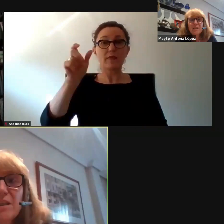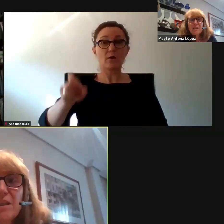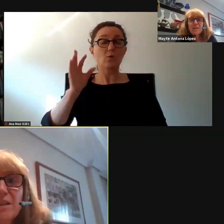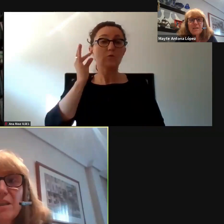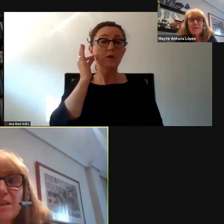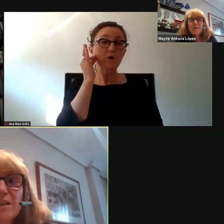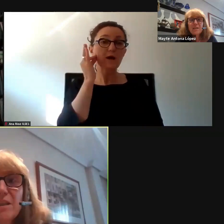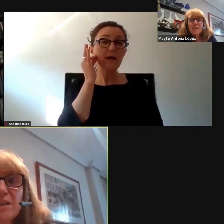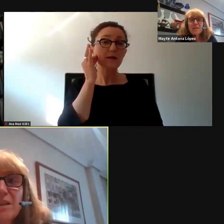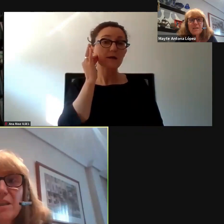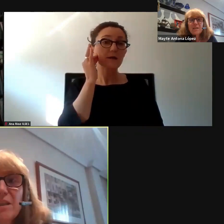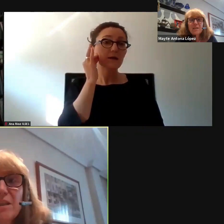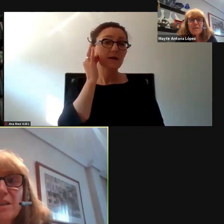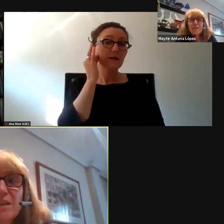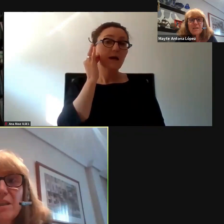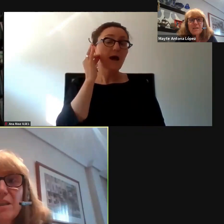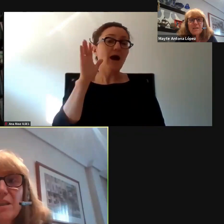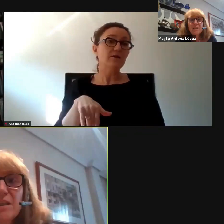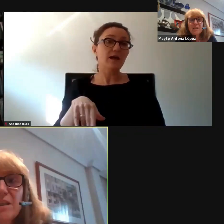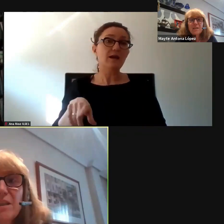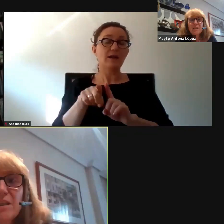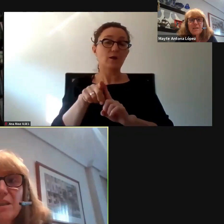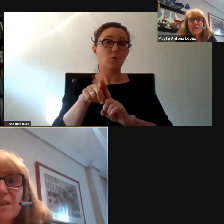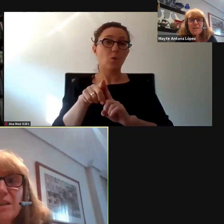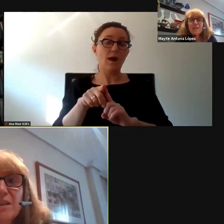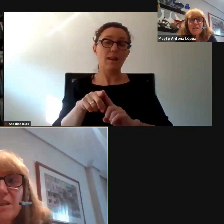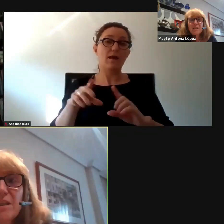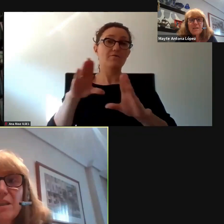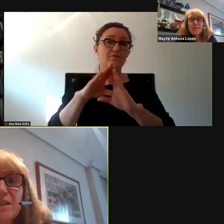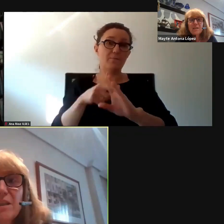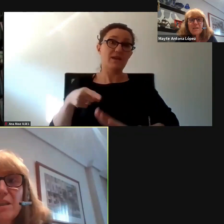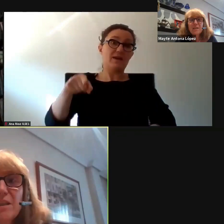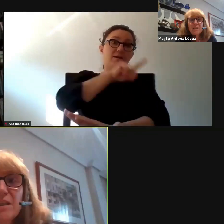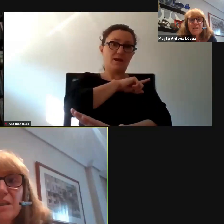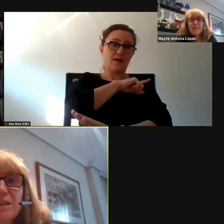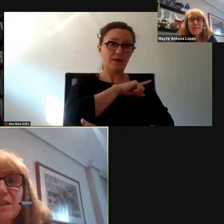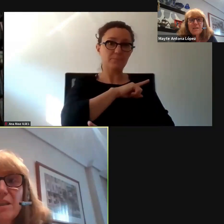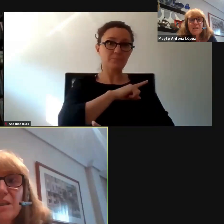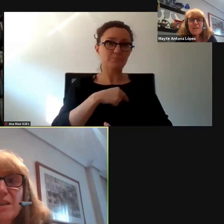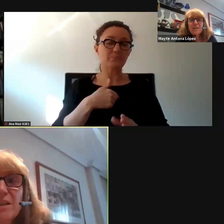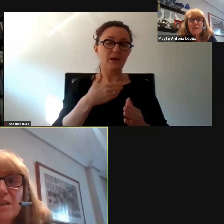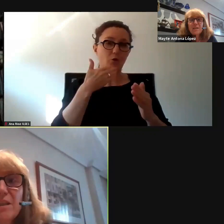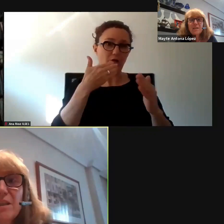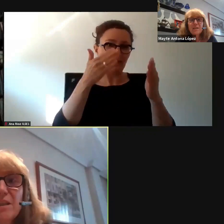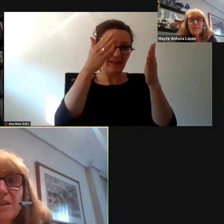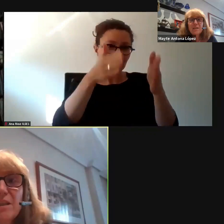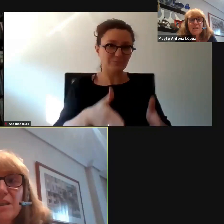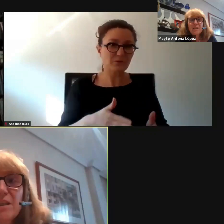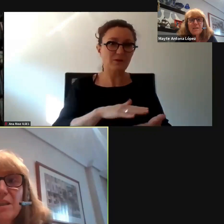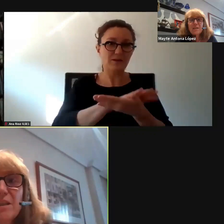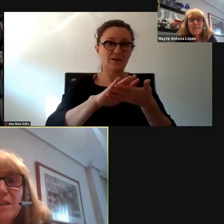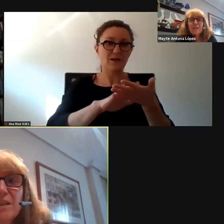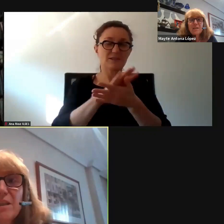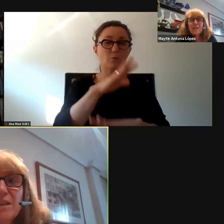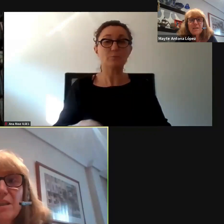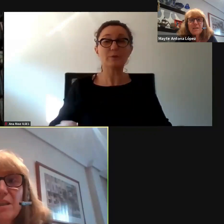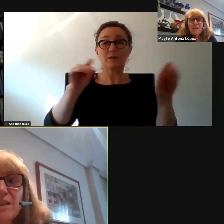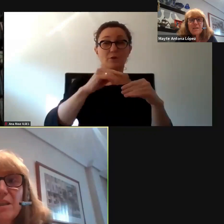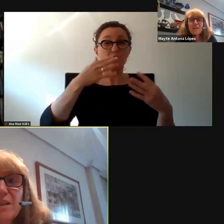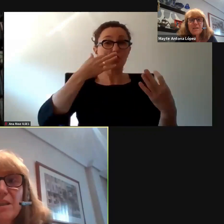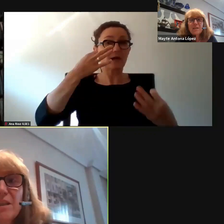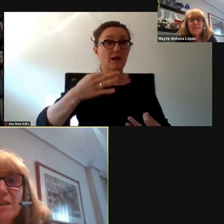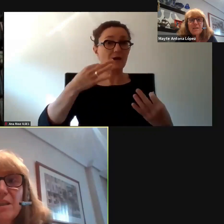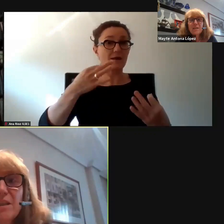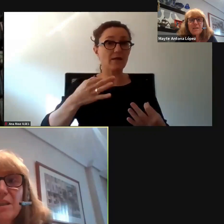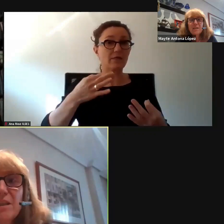pues sabes que se la llamaría feminazi, y viniendo de ti por esa percepción que tenemos de la realidad, como tú acabas de explicar también, pues al venir de